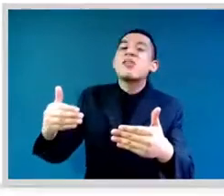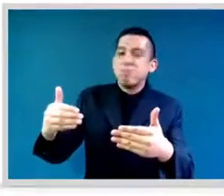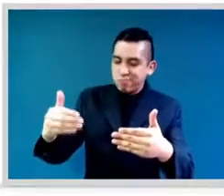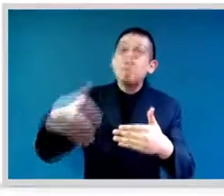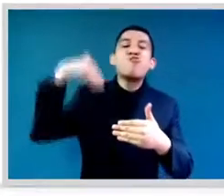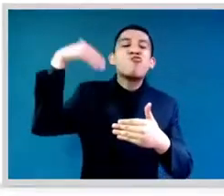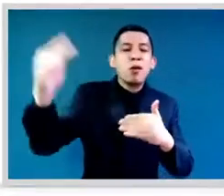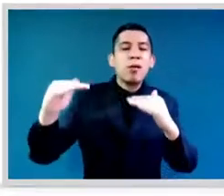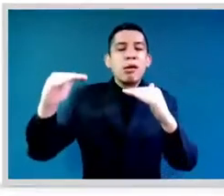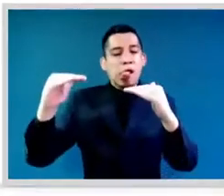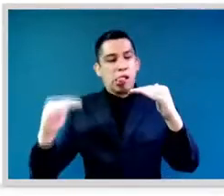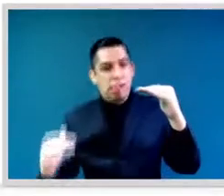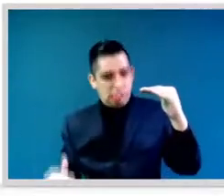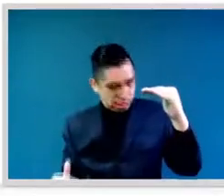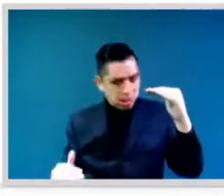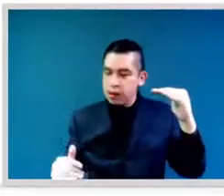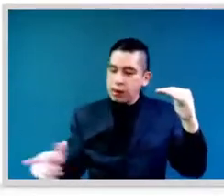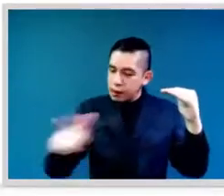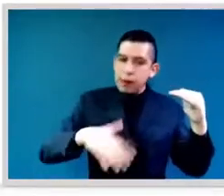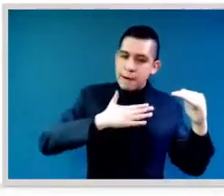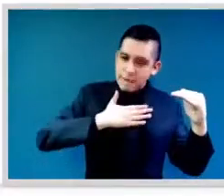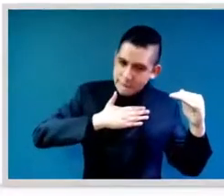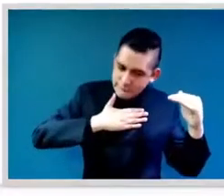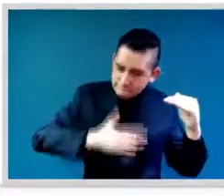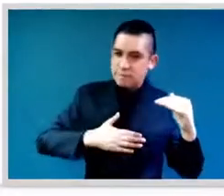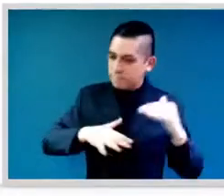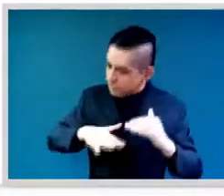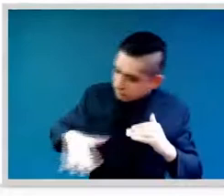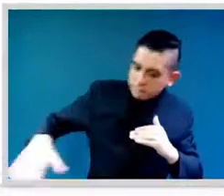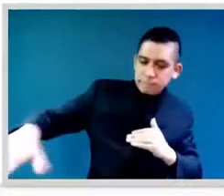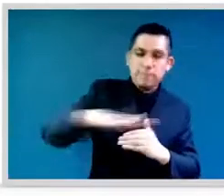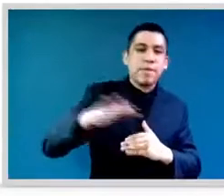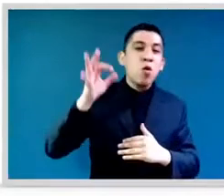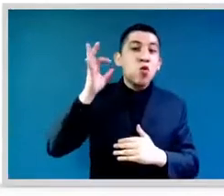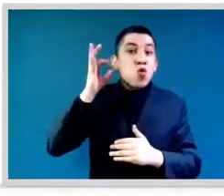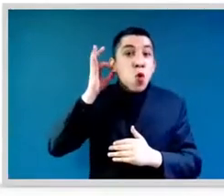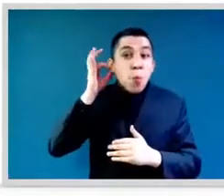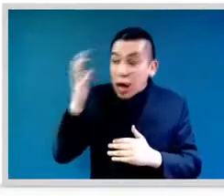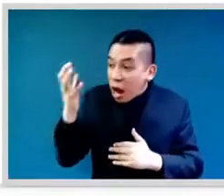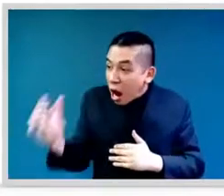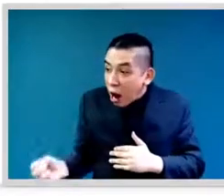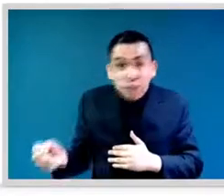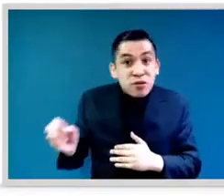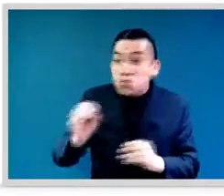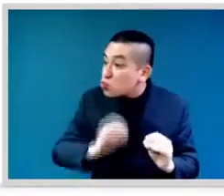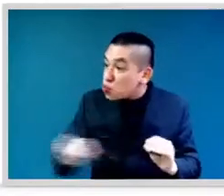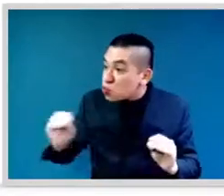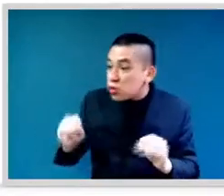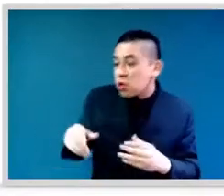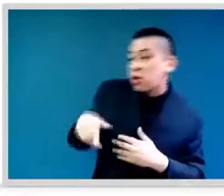mujeres que tienen no el hecho de llegar por llegar, sino